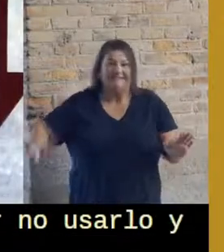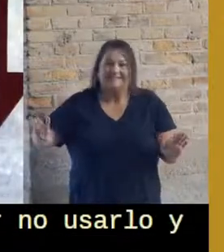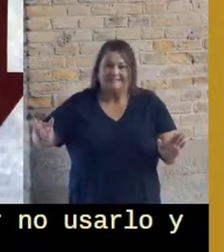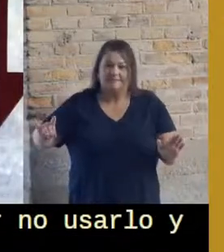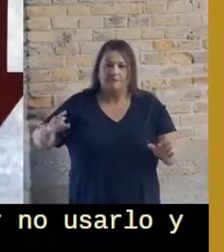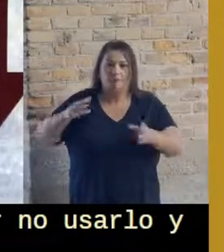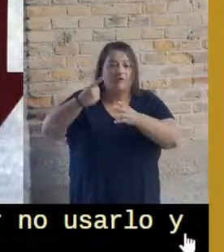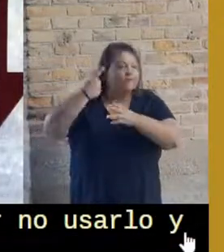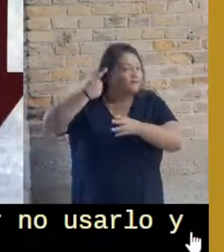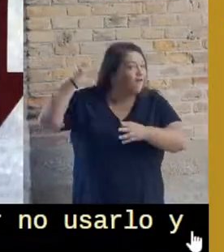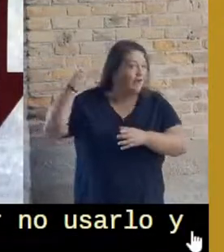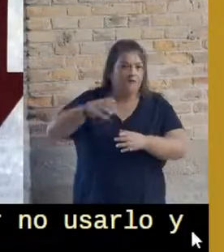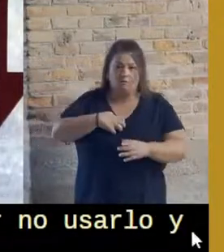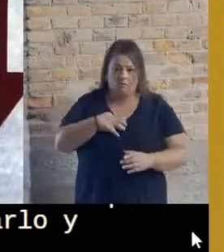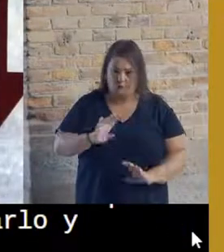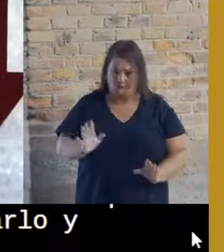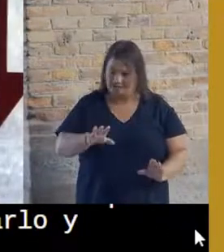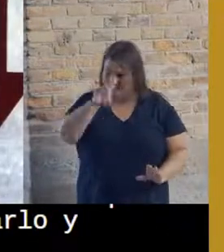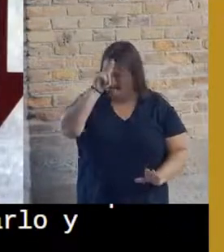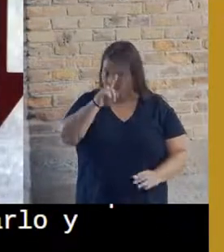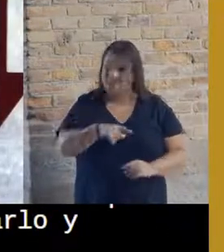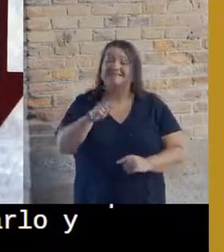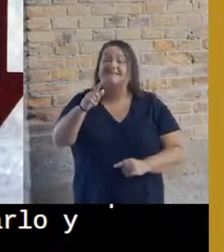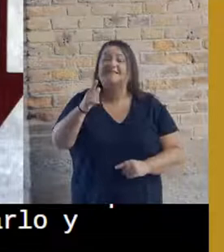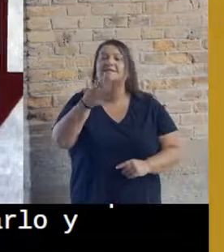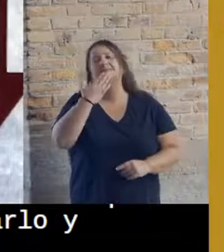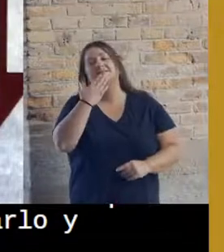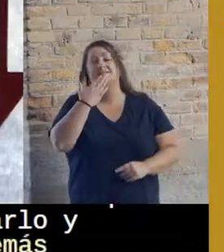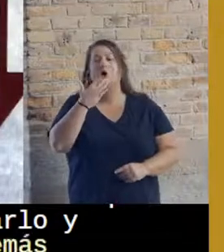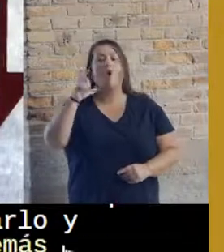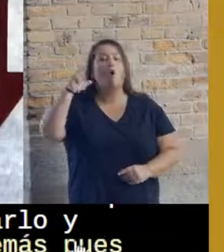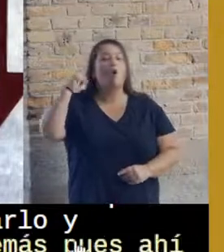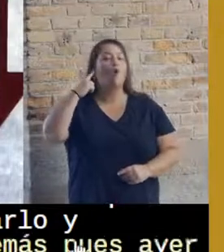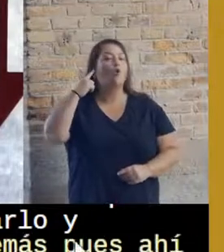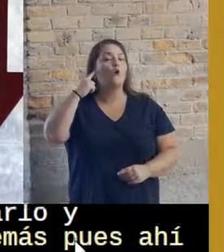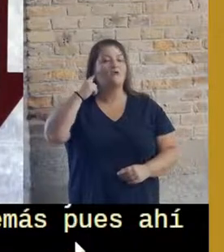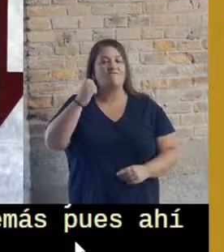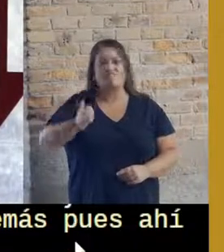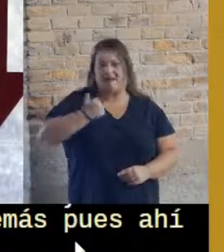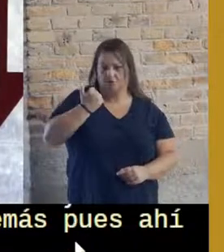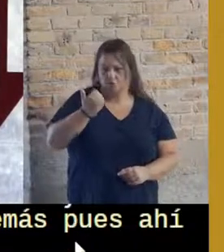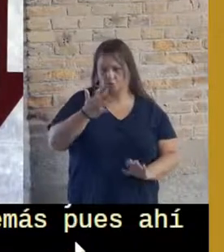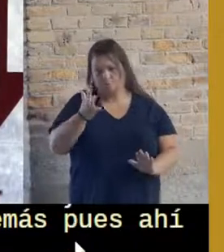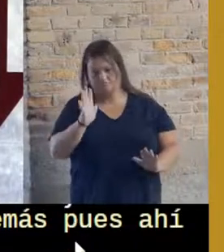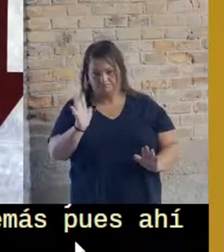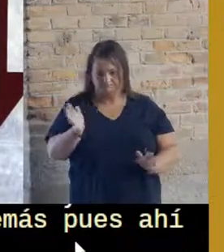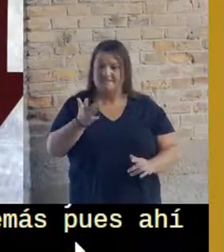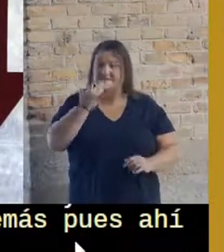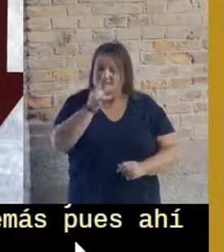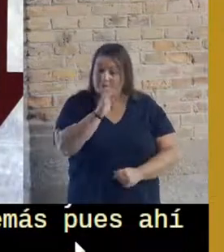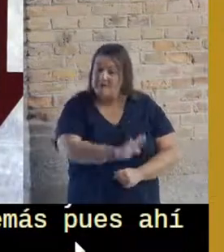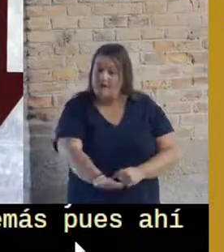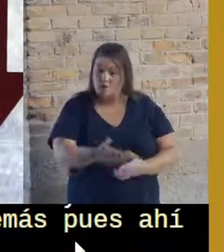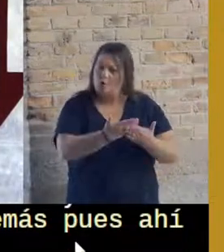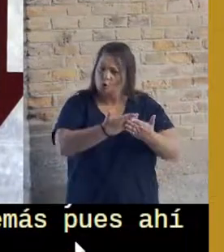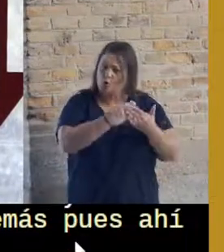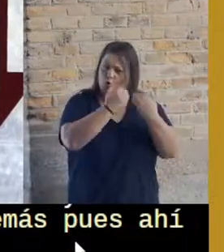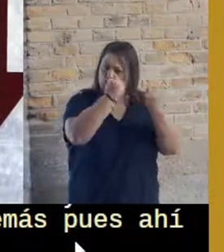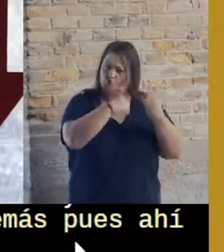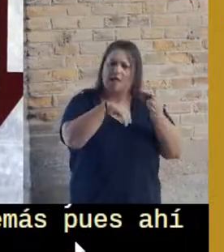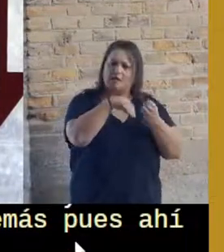sí Y es como un oido falso además Pues hay estudios que si se hacen desde pequeñitos